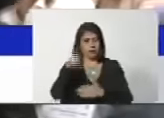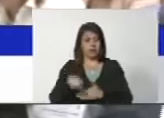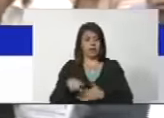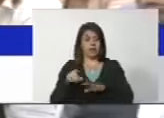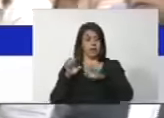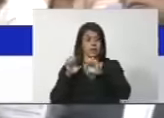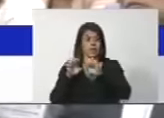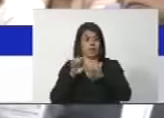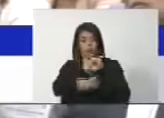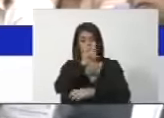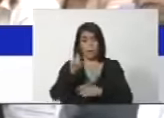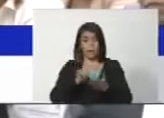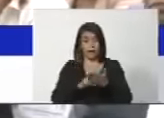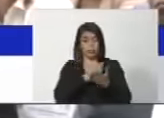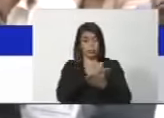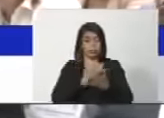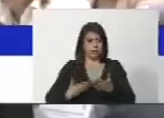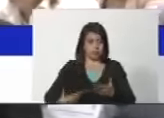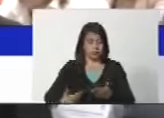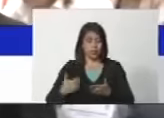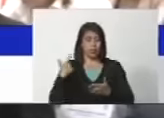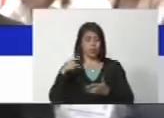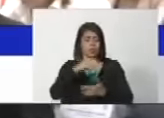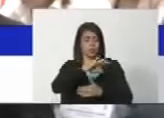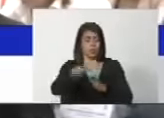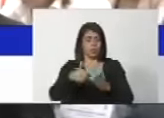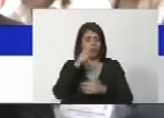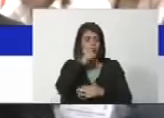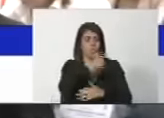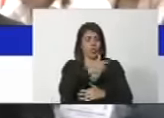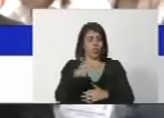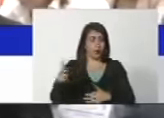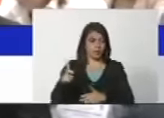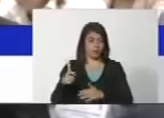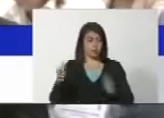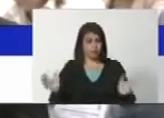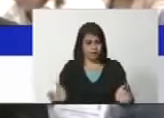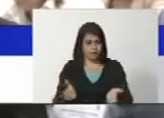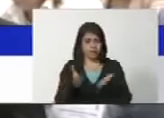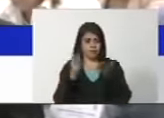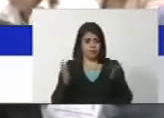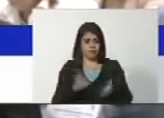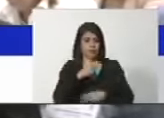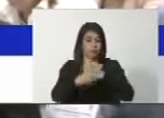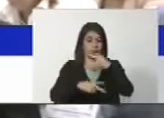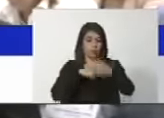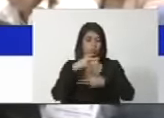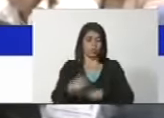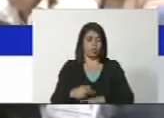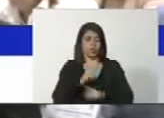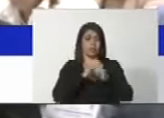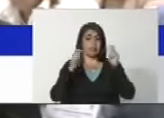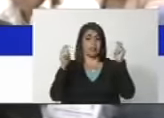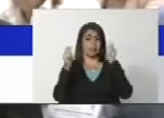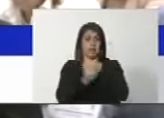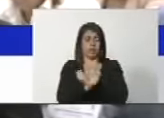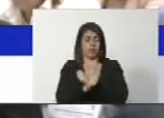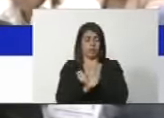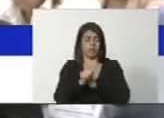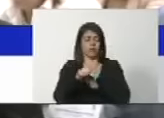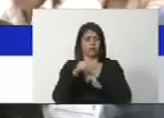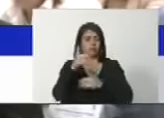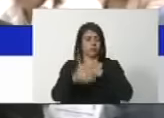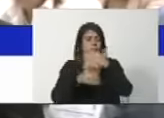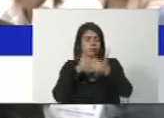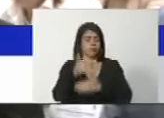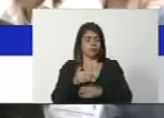en términos generales, presidente, contamos con un pueblo que va a empujar este proceso de transformación en la